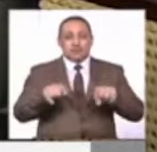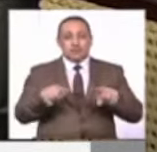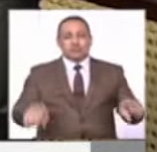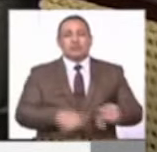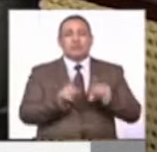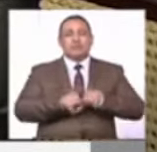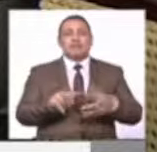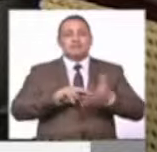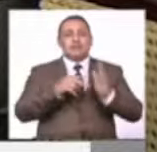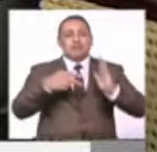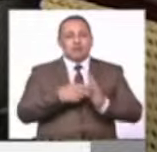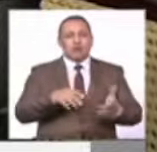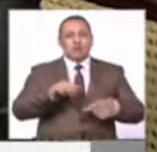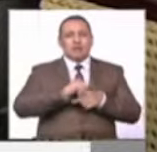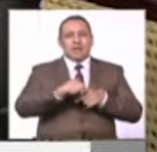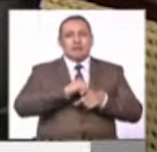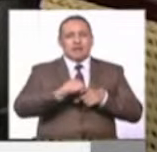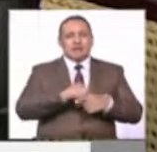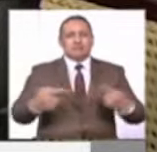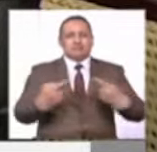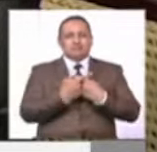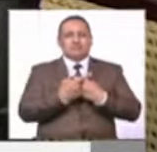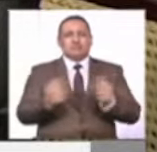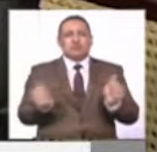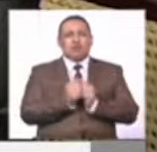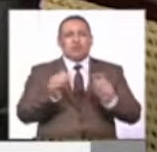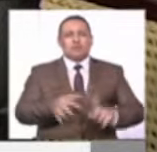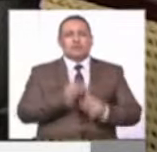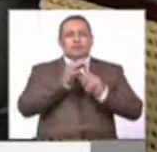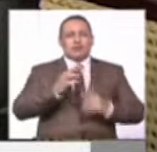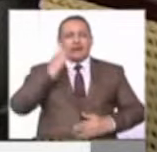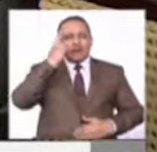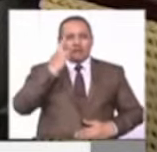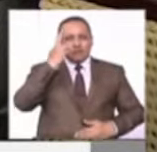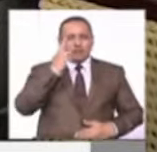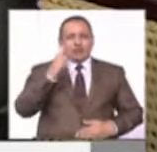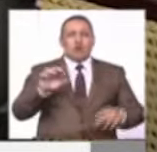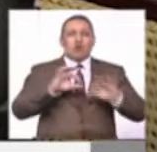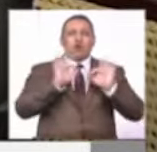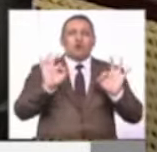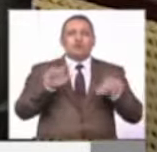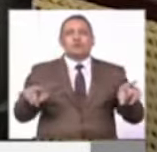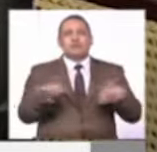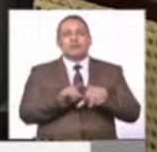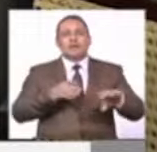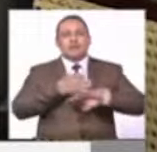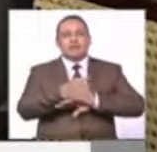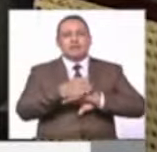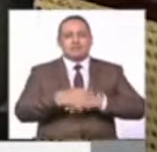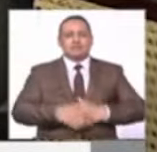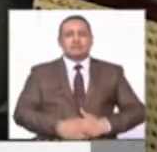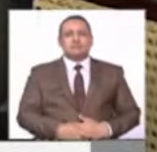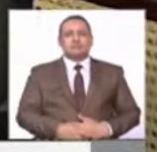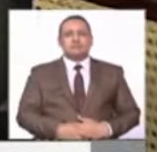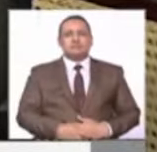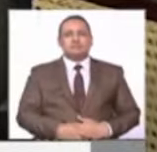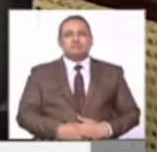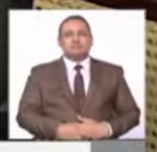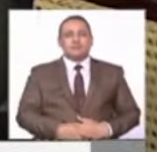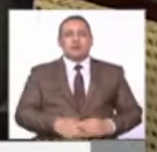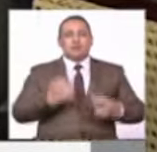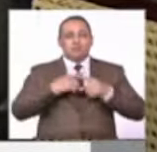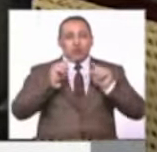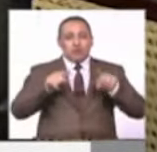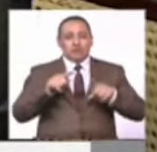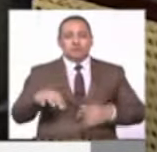constituiría una práctica contraria al principio de razonabilidad e interdicción de arbitraria por